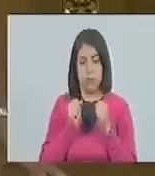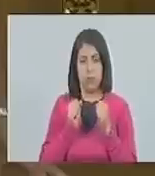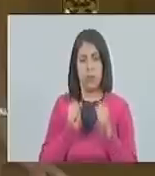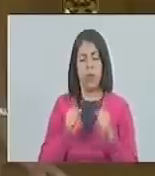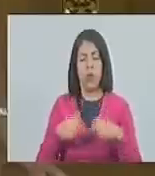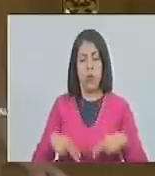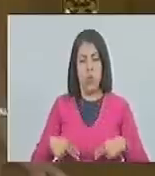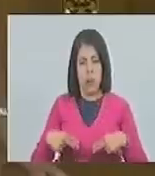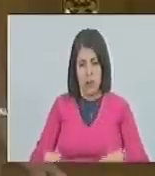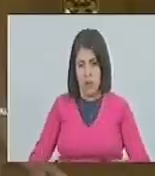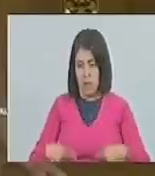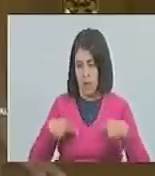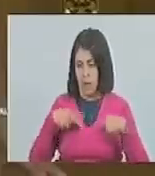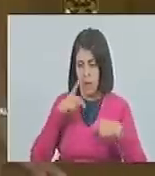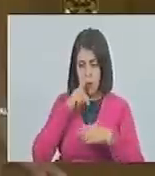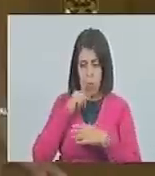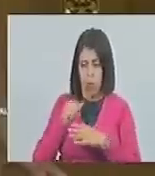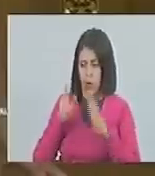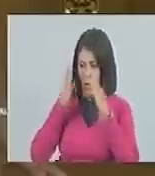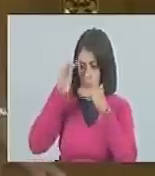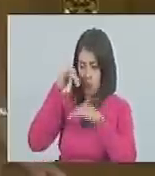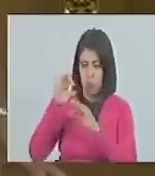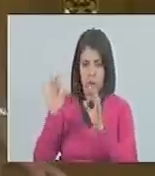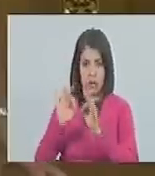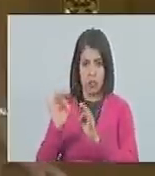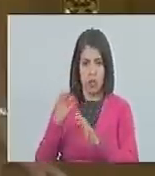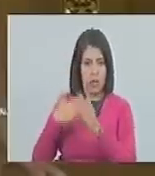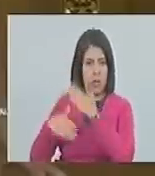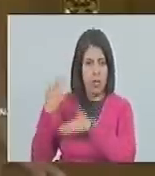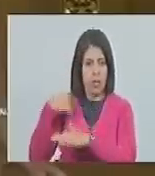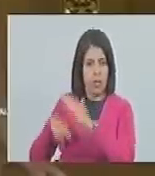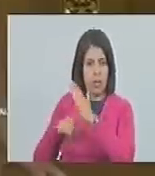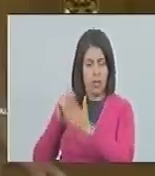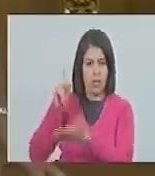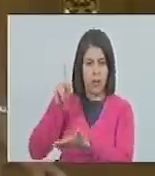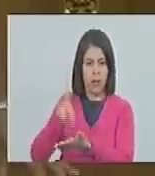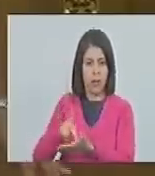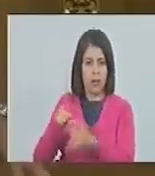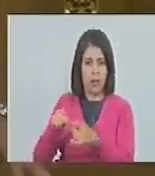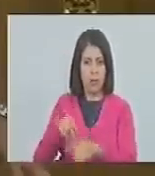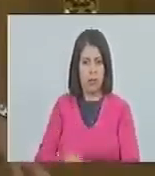deshumanizado, en el que una vez estuve yo.